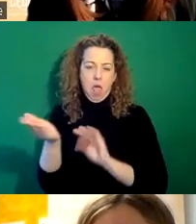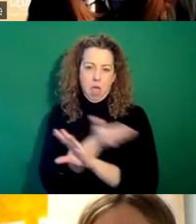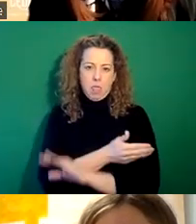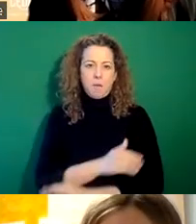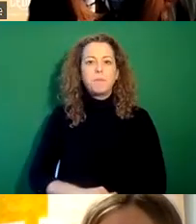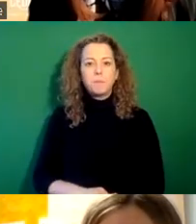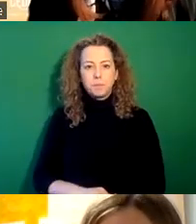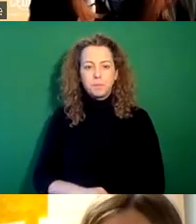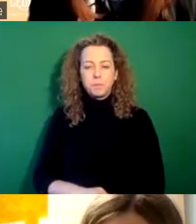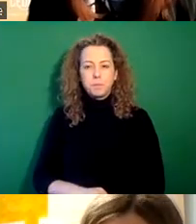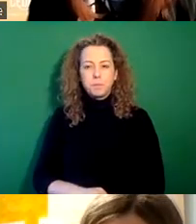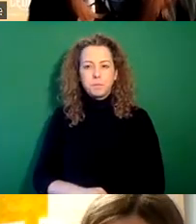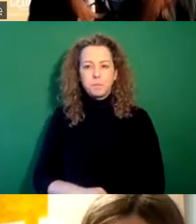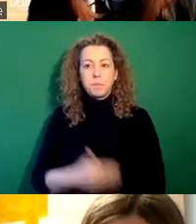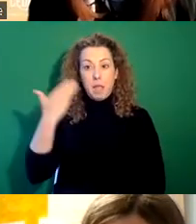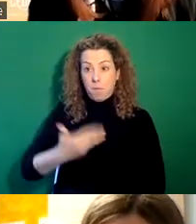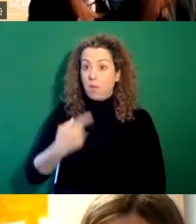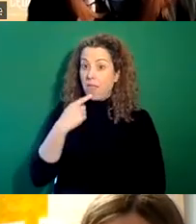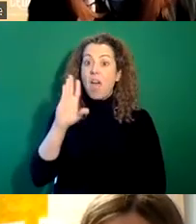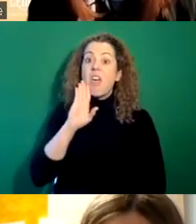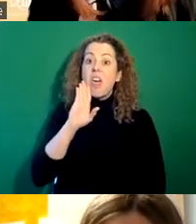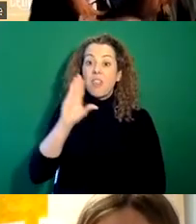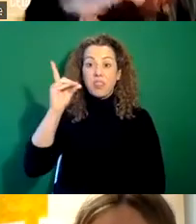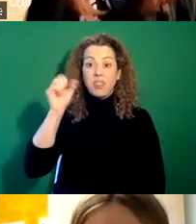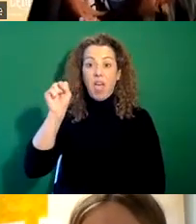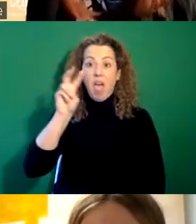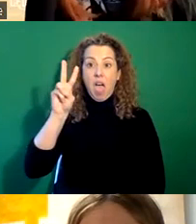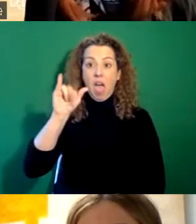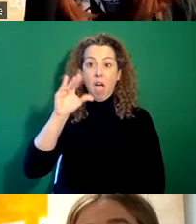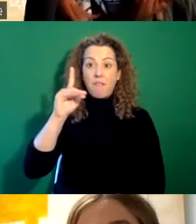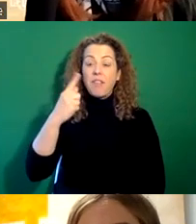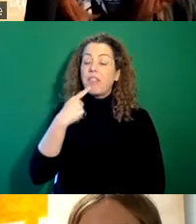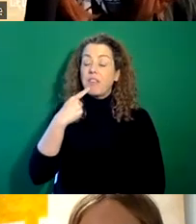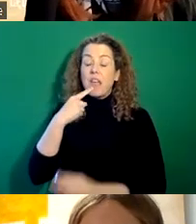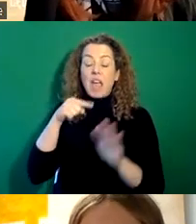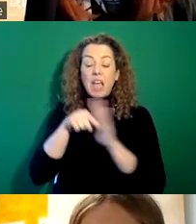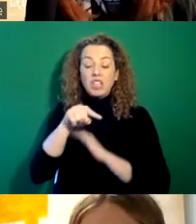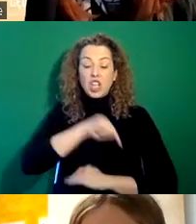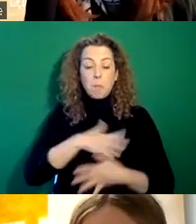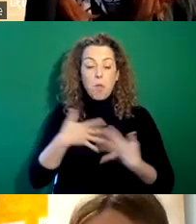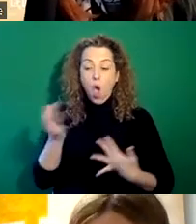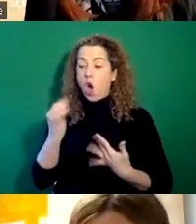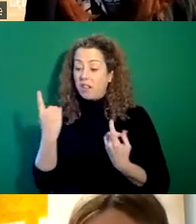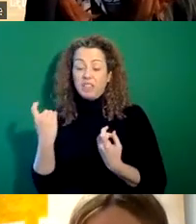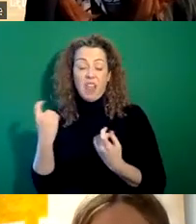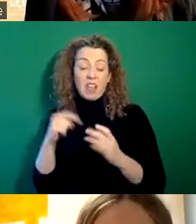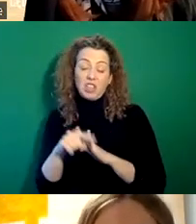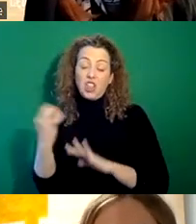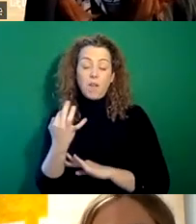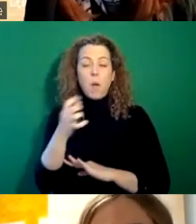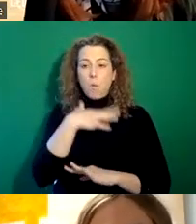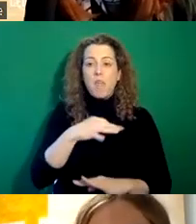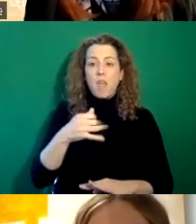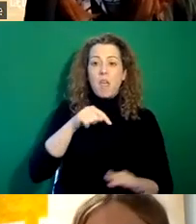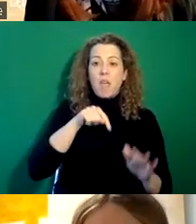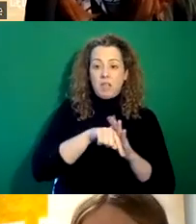Es importante, como decía David, al final son gestión de emociones o de necesidades, que pueden ser fisiológicas, como os